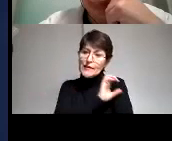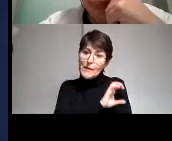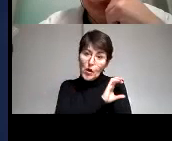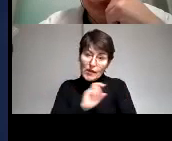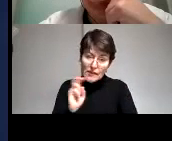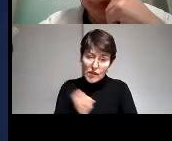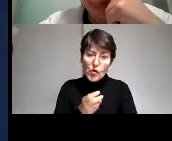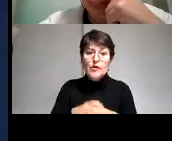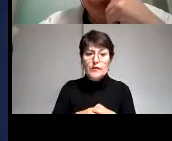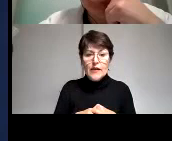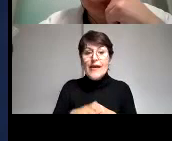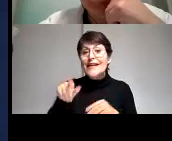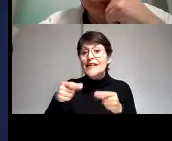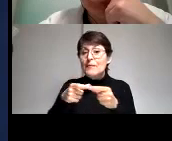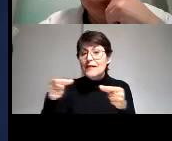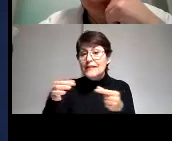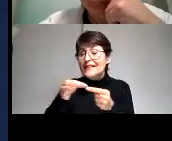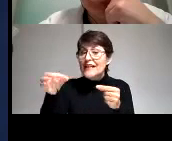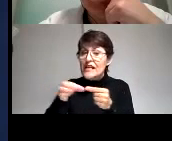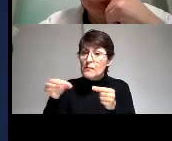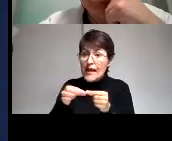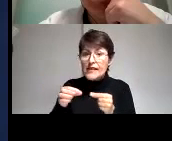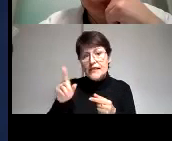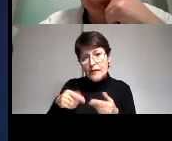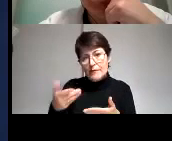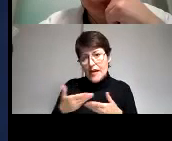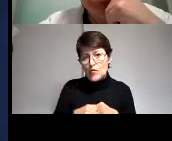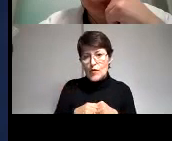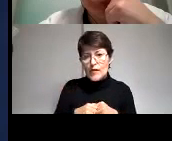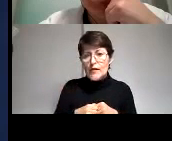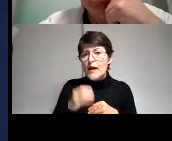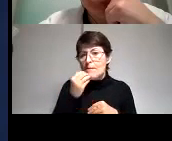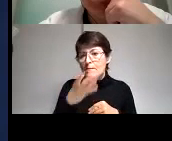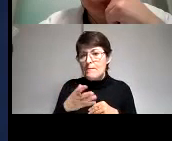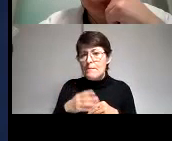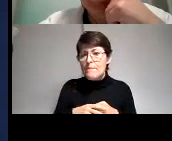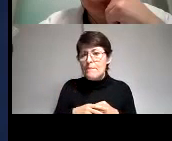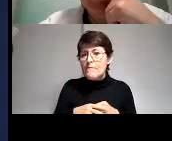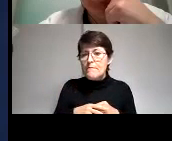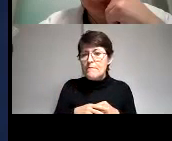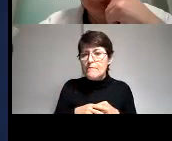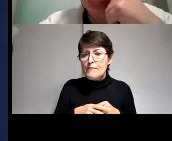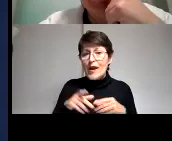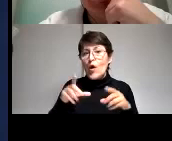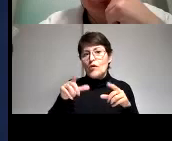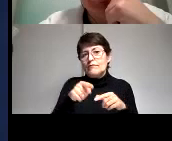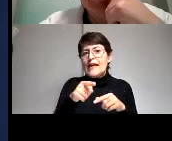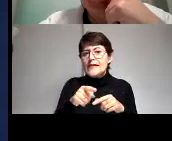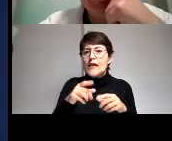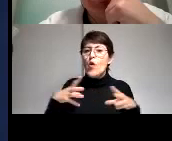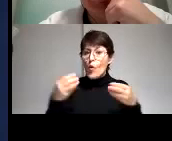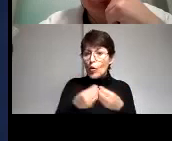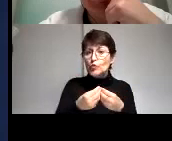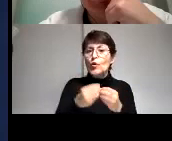tiras pH, o sea que un pack súper completo al mejor precio. Siempre es mejor adquirir los productos en pack, ¿vale? Es la forma